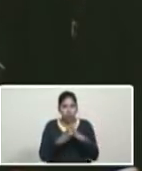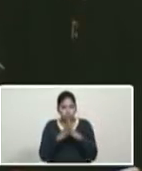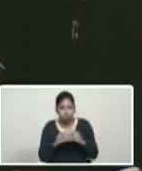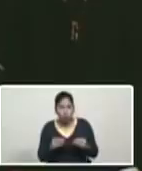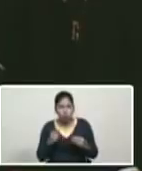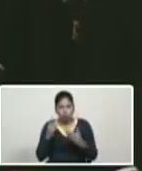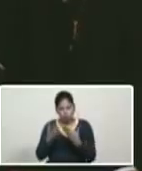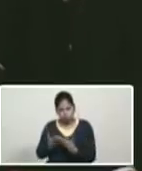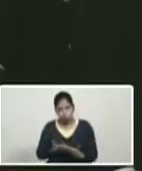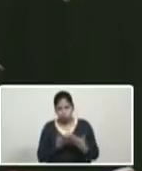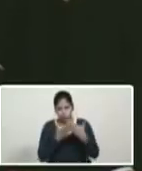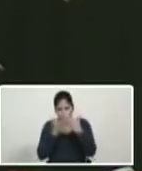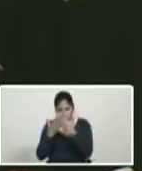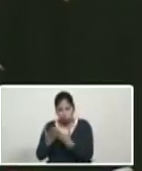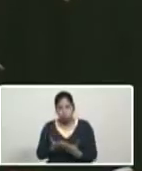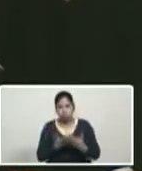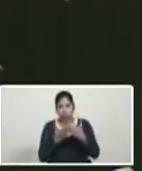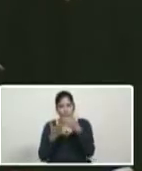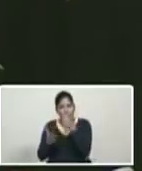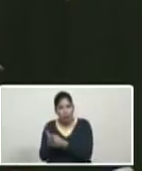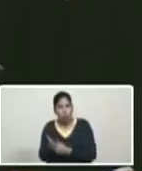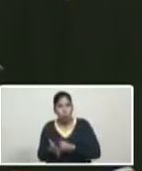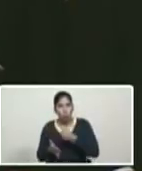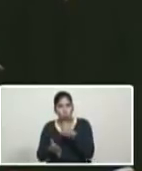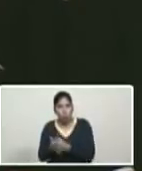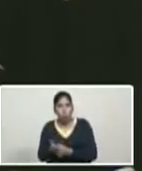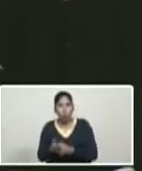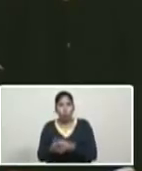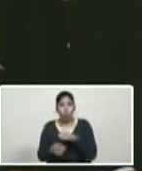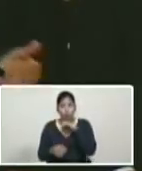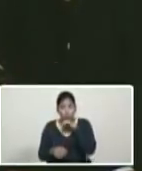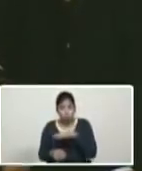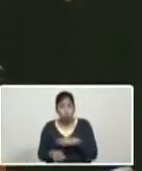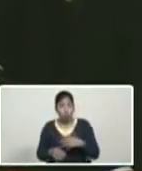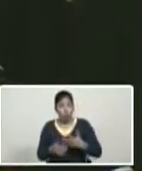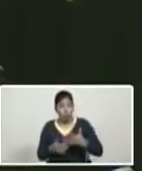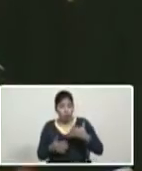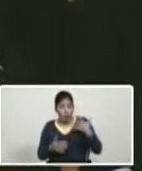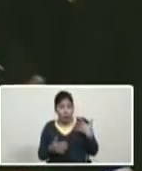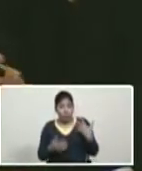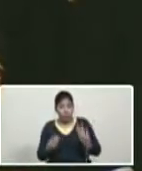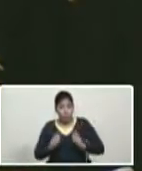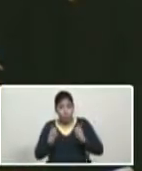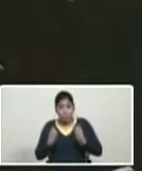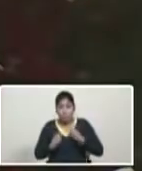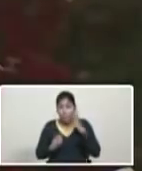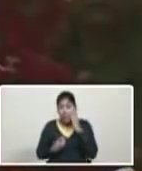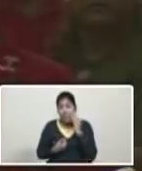Fue macerando en la lucha de las dificultades y adversidades que vivió.